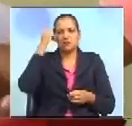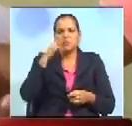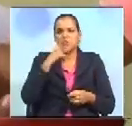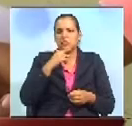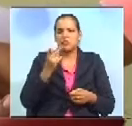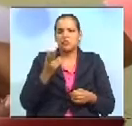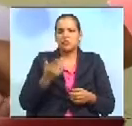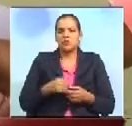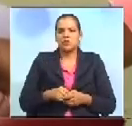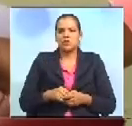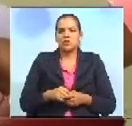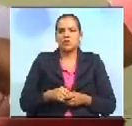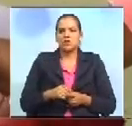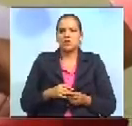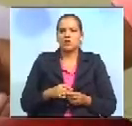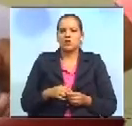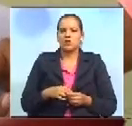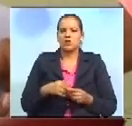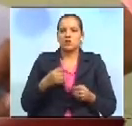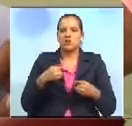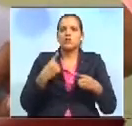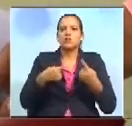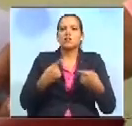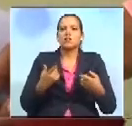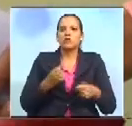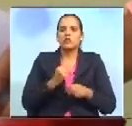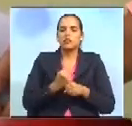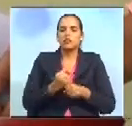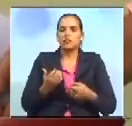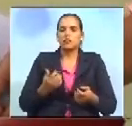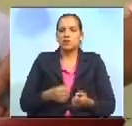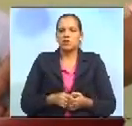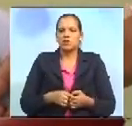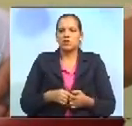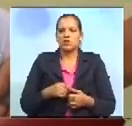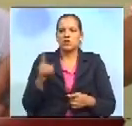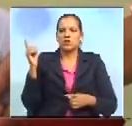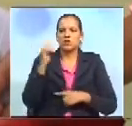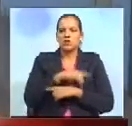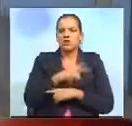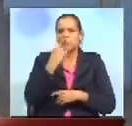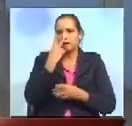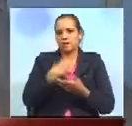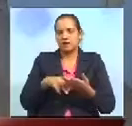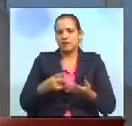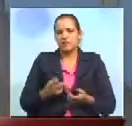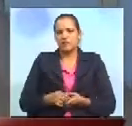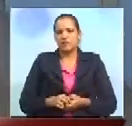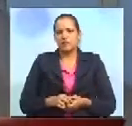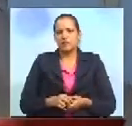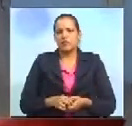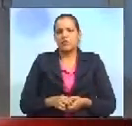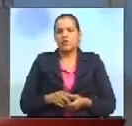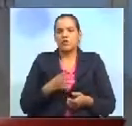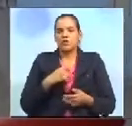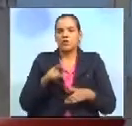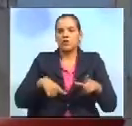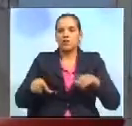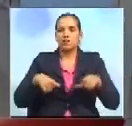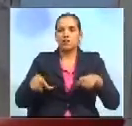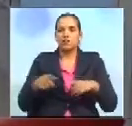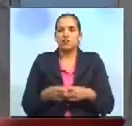sé que la plata no ha llegado. ¿Cuándo van a hacer? Algún día ahora mis nietos vean. El sector de la Propicia